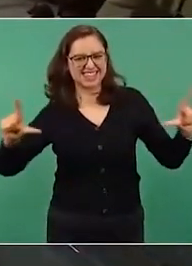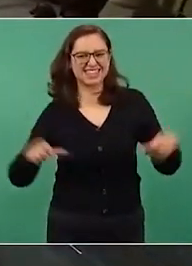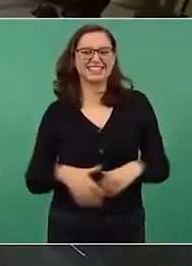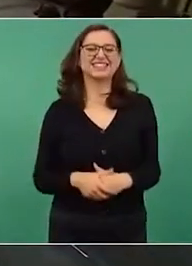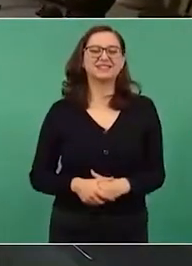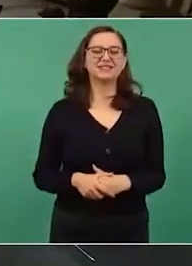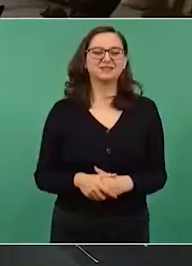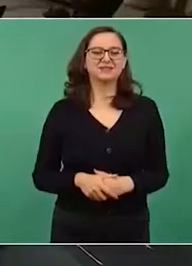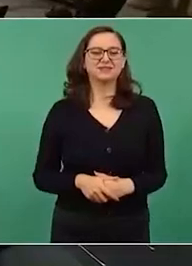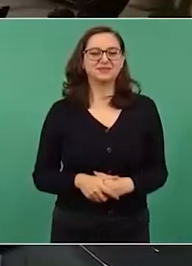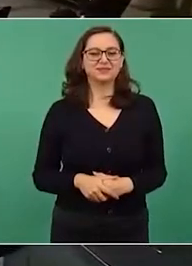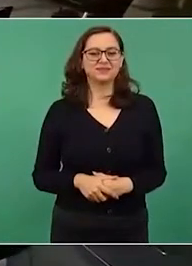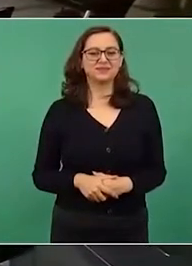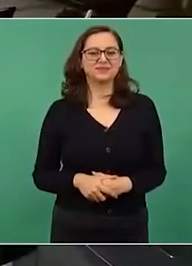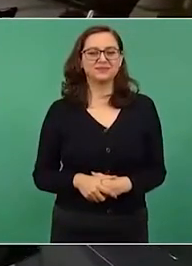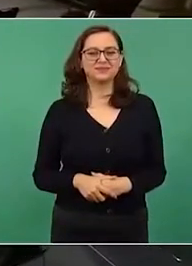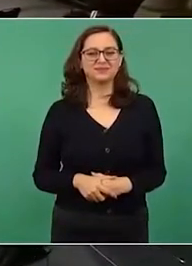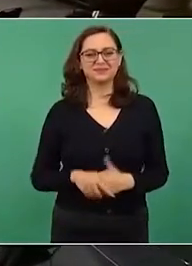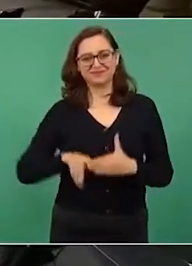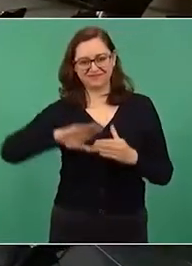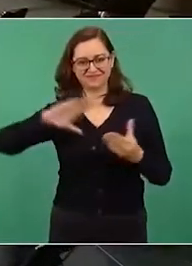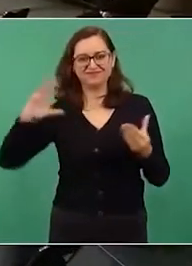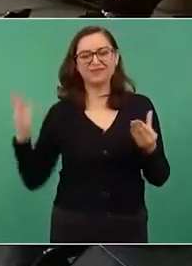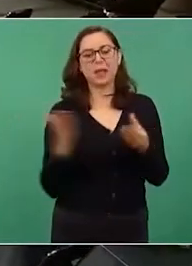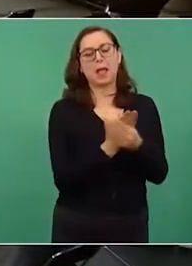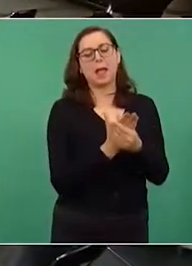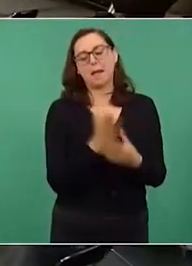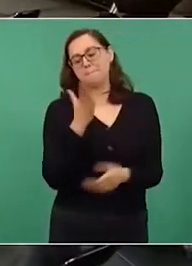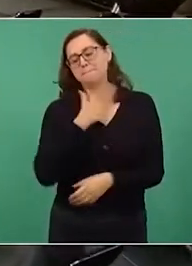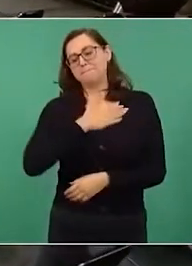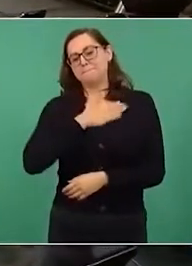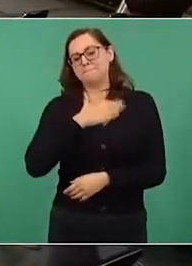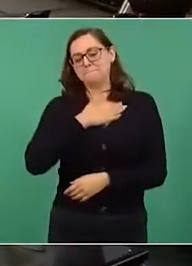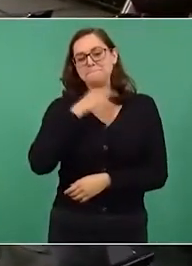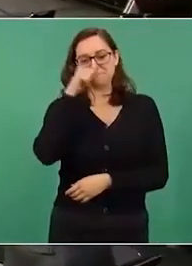Entonces, para el archivo de vanidades,